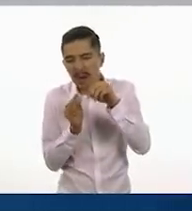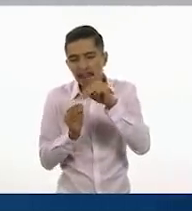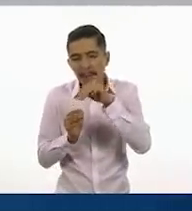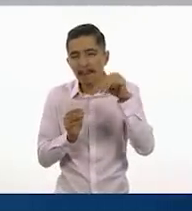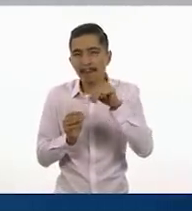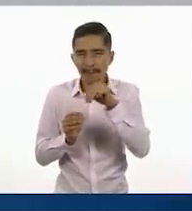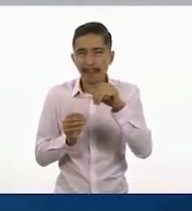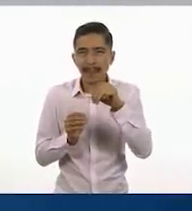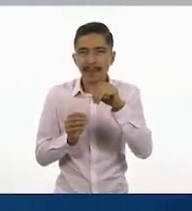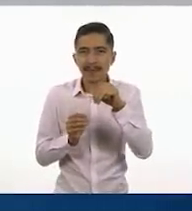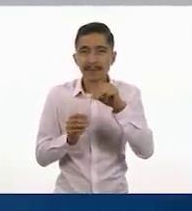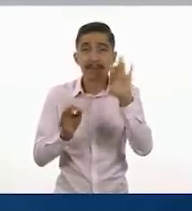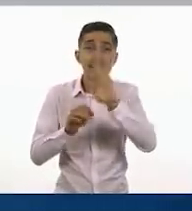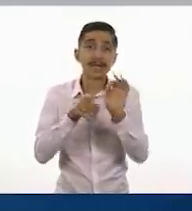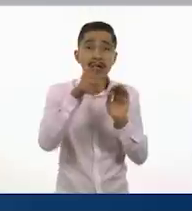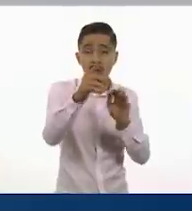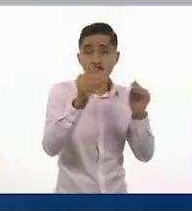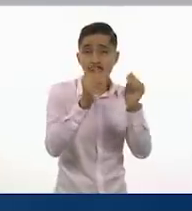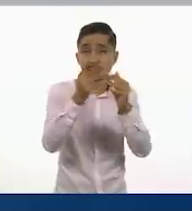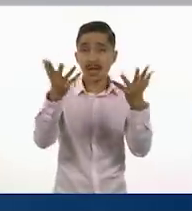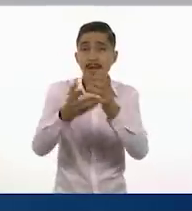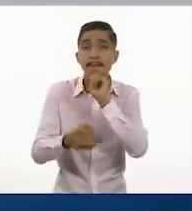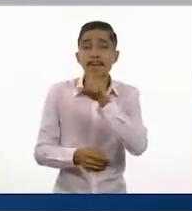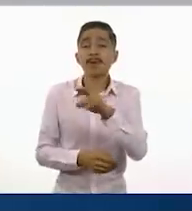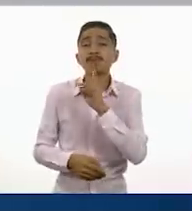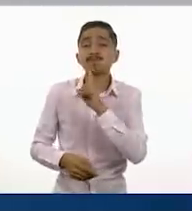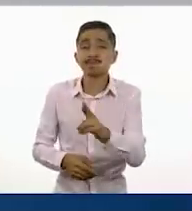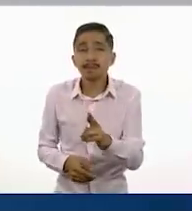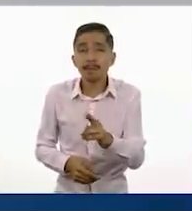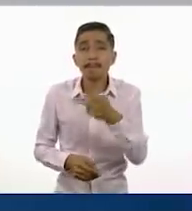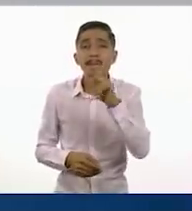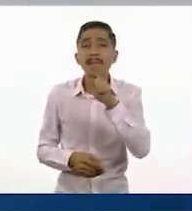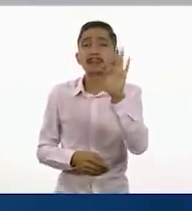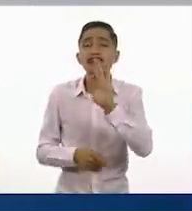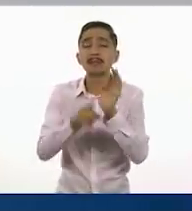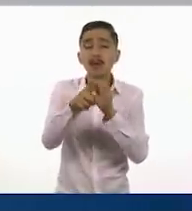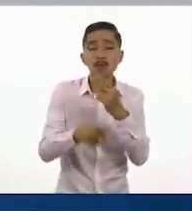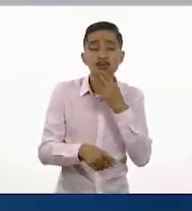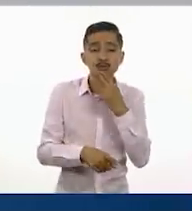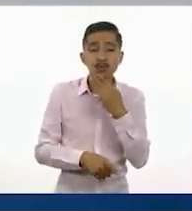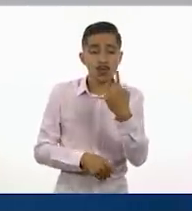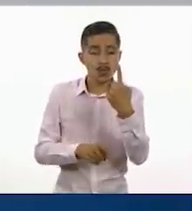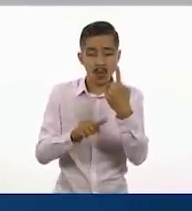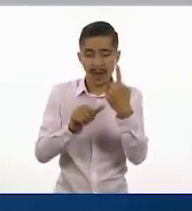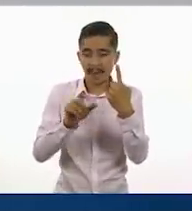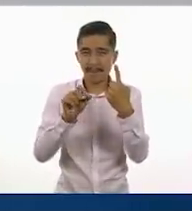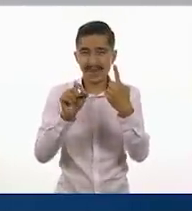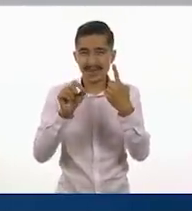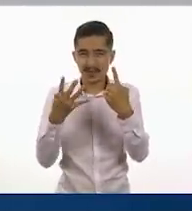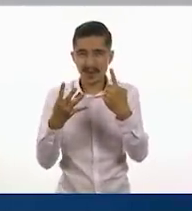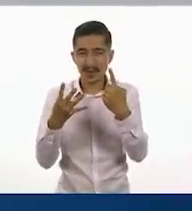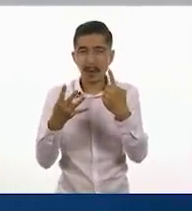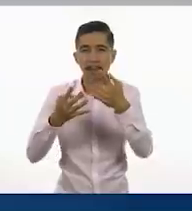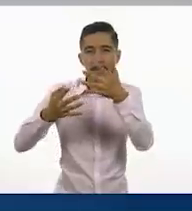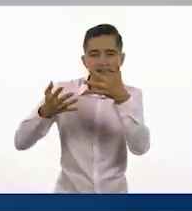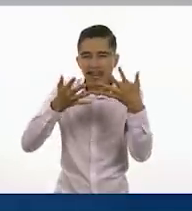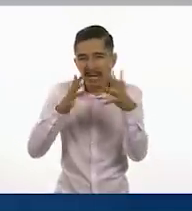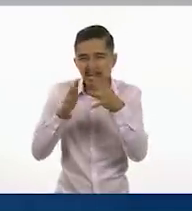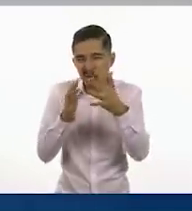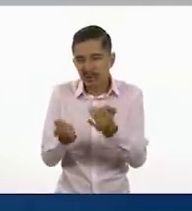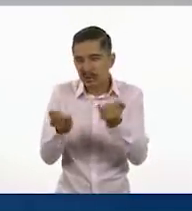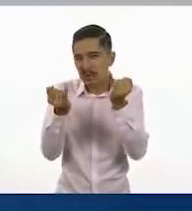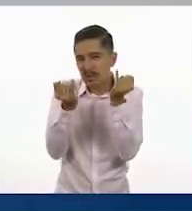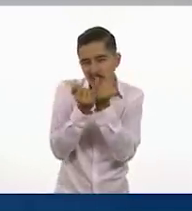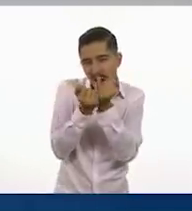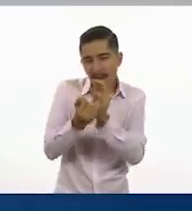utilizaron el mismo que nosotros, pues ya obtuvieron el mismo resultado. Pero si usaron el de 1 a 24, les va a aparecer más o menos lo mismo,